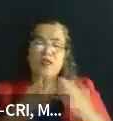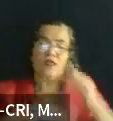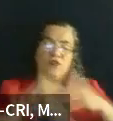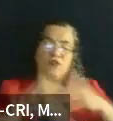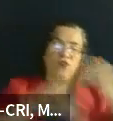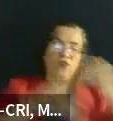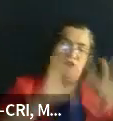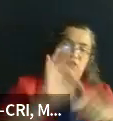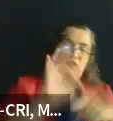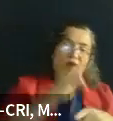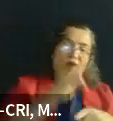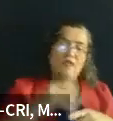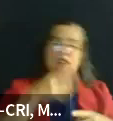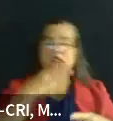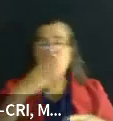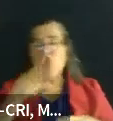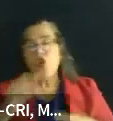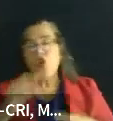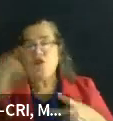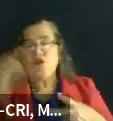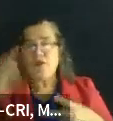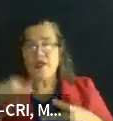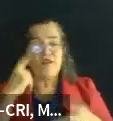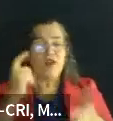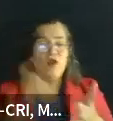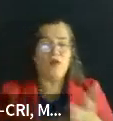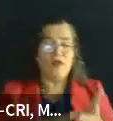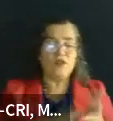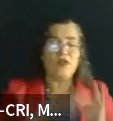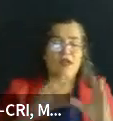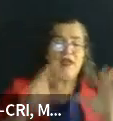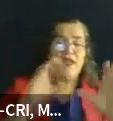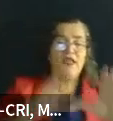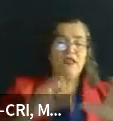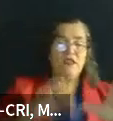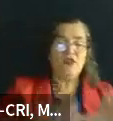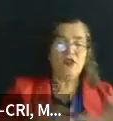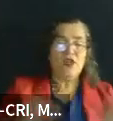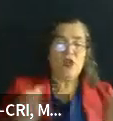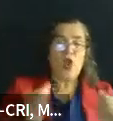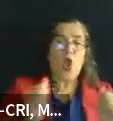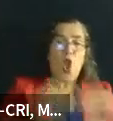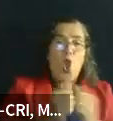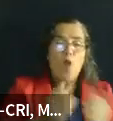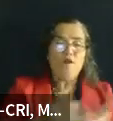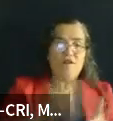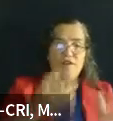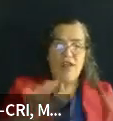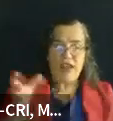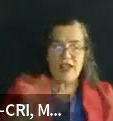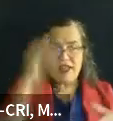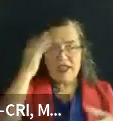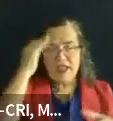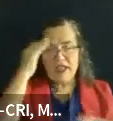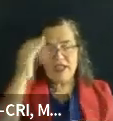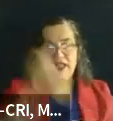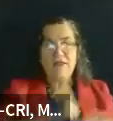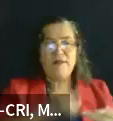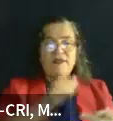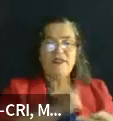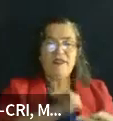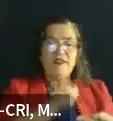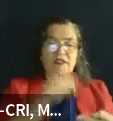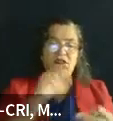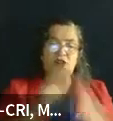no formales. Y el reconocimiento, acreditación y convalidación de conocimientos, aptitudes y